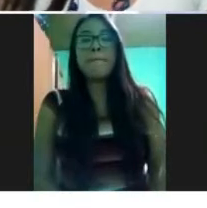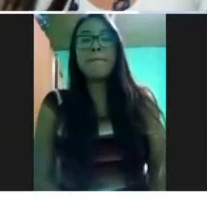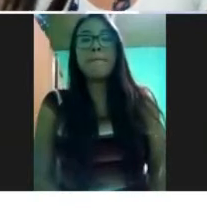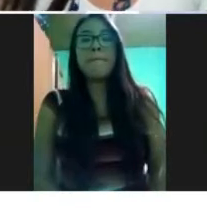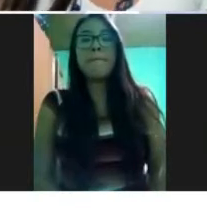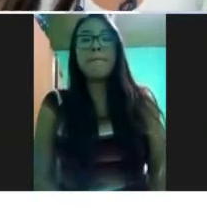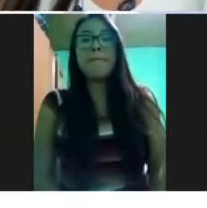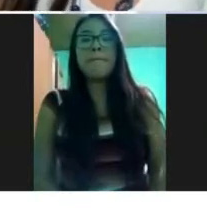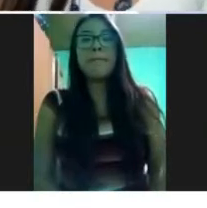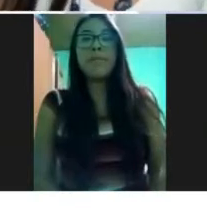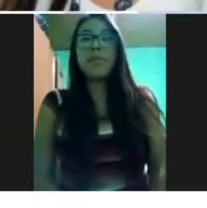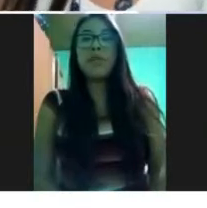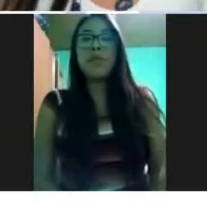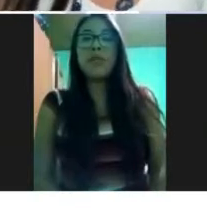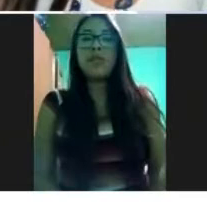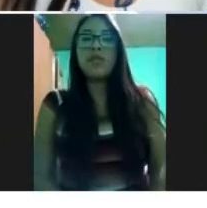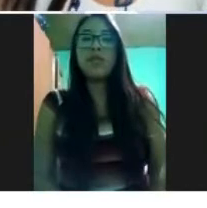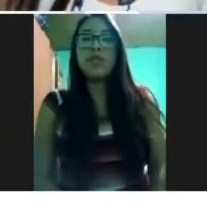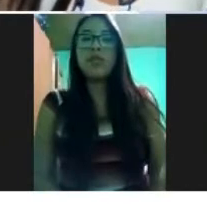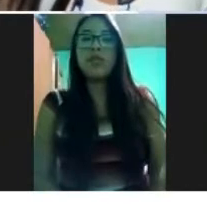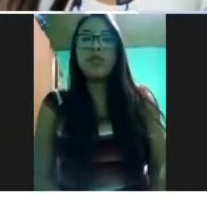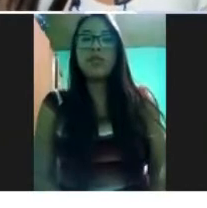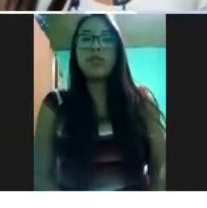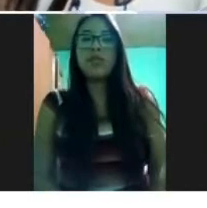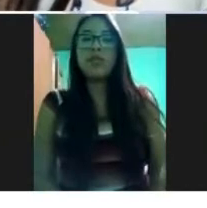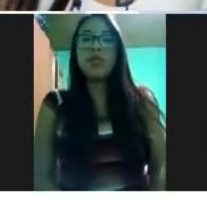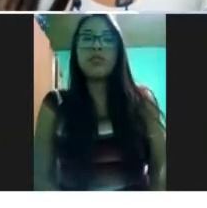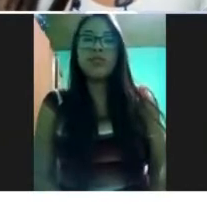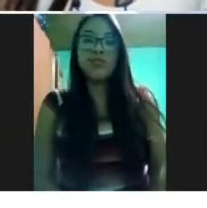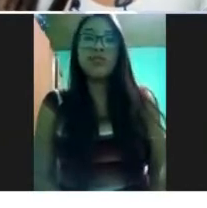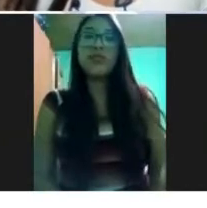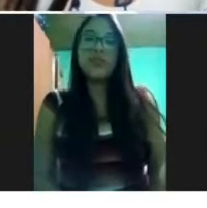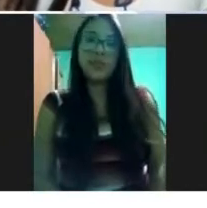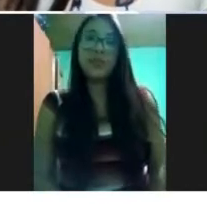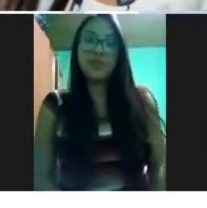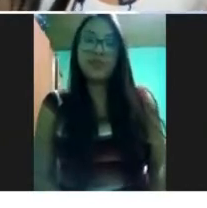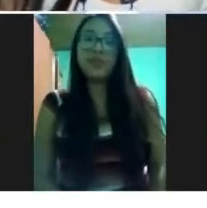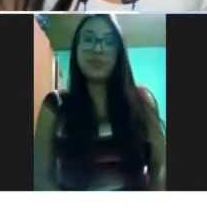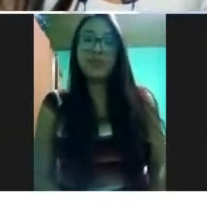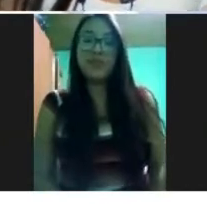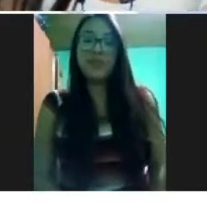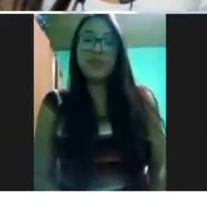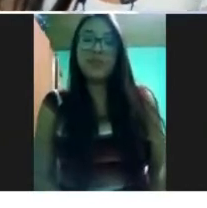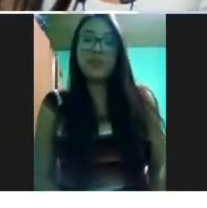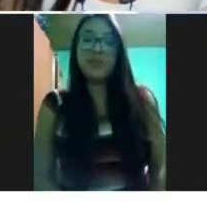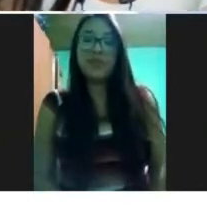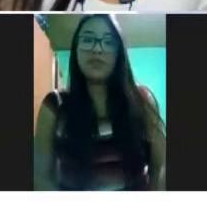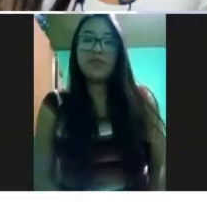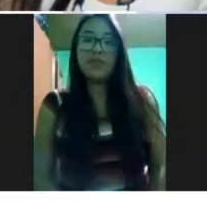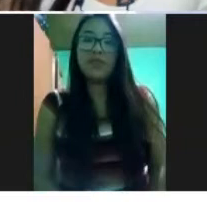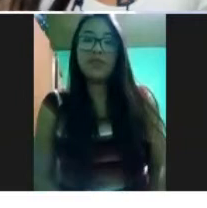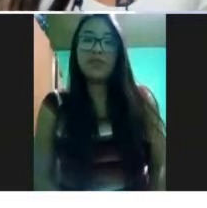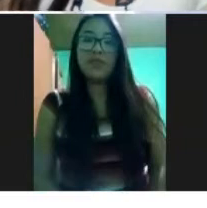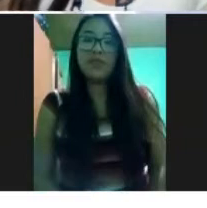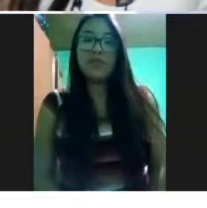lo que reciben es una respuesta negativa en cuanto a que no hay nada que pueda ayudarlos, ¿verdad? Entonces le dicen, váyase mejor al centro de